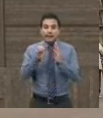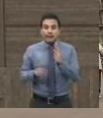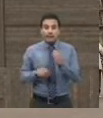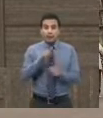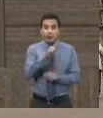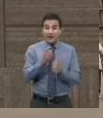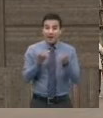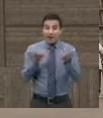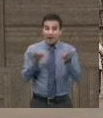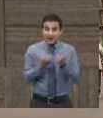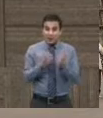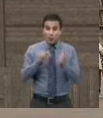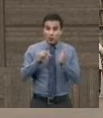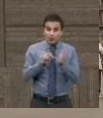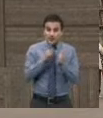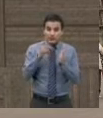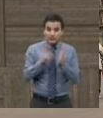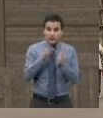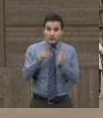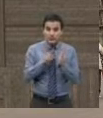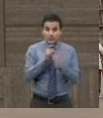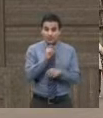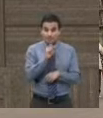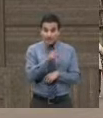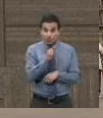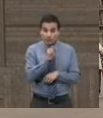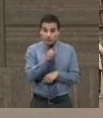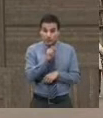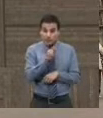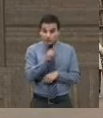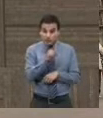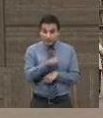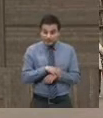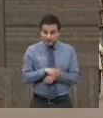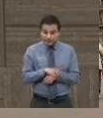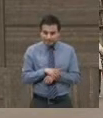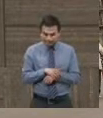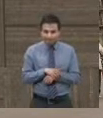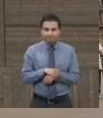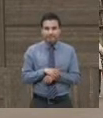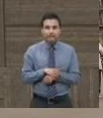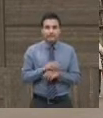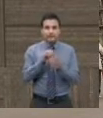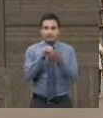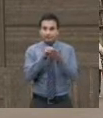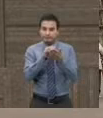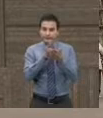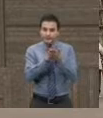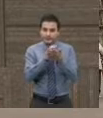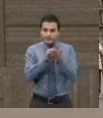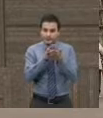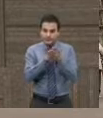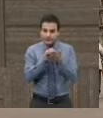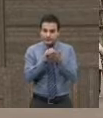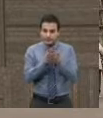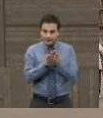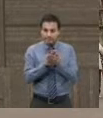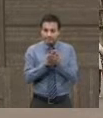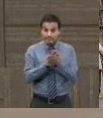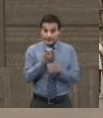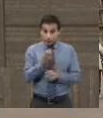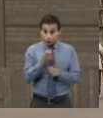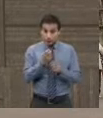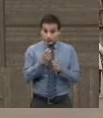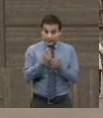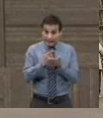conductas reincidentes, más aún para los casos en los que se deban considerar como antecedentes